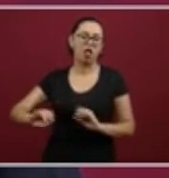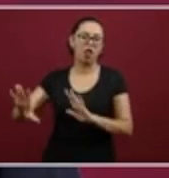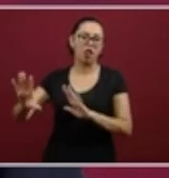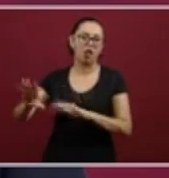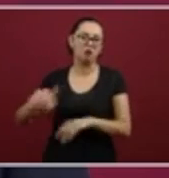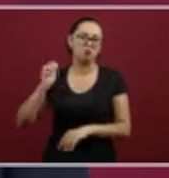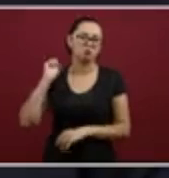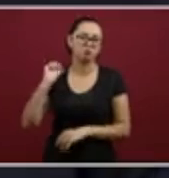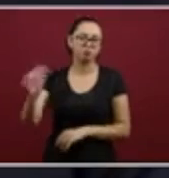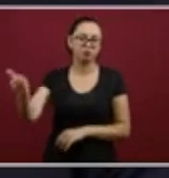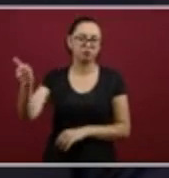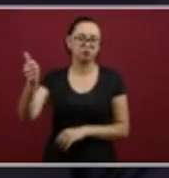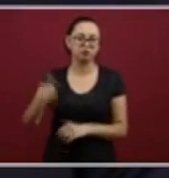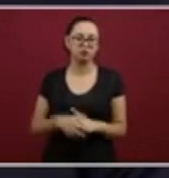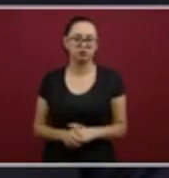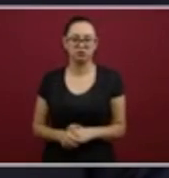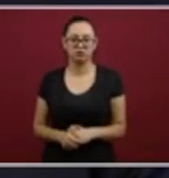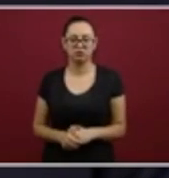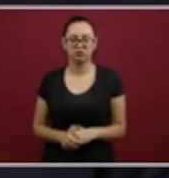y el que